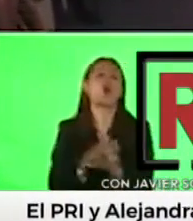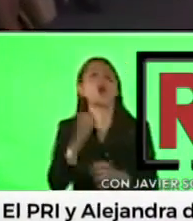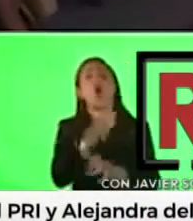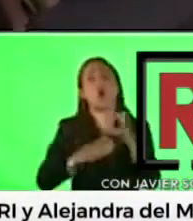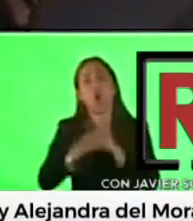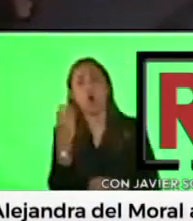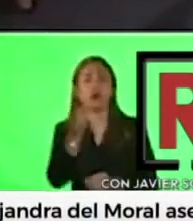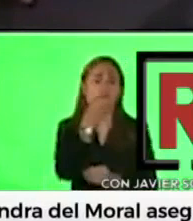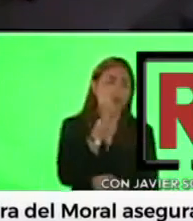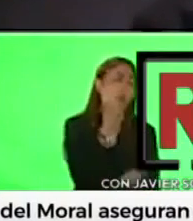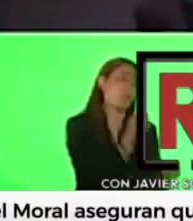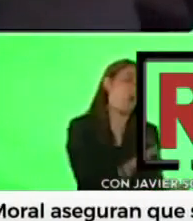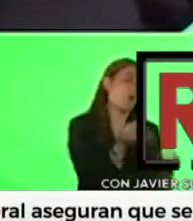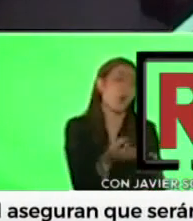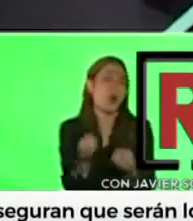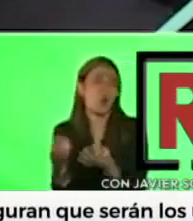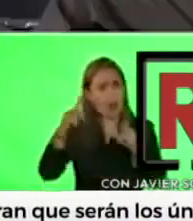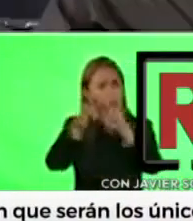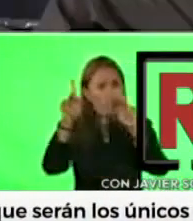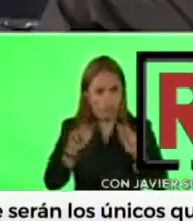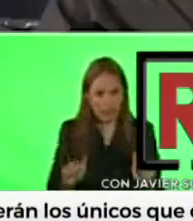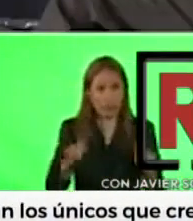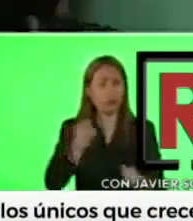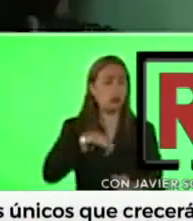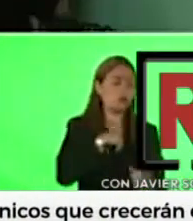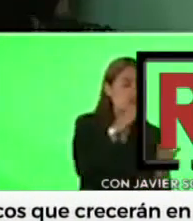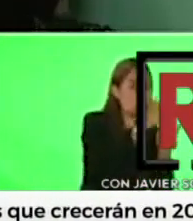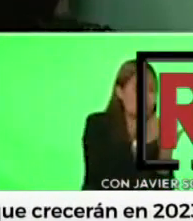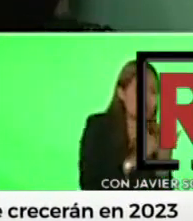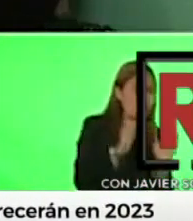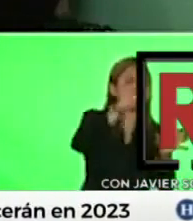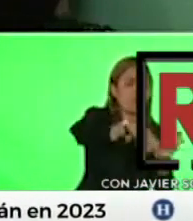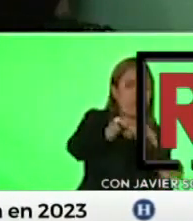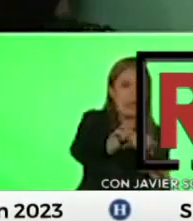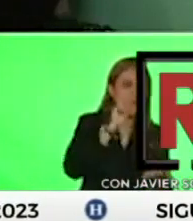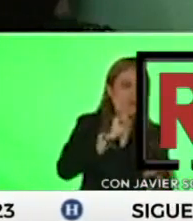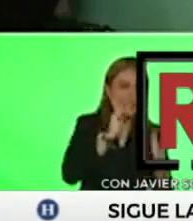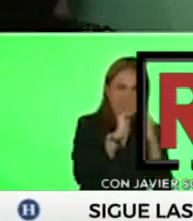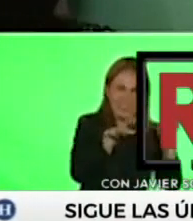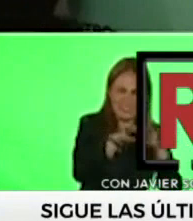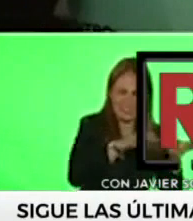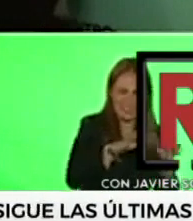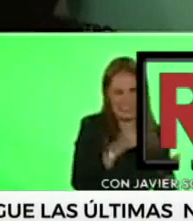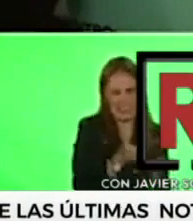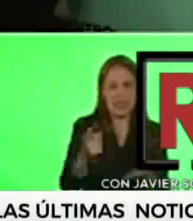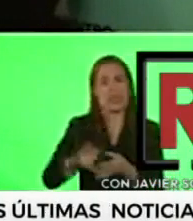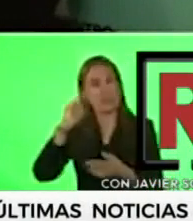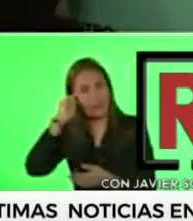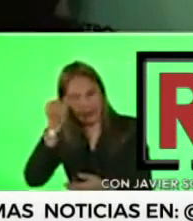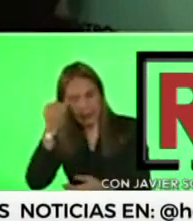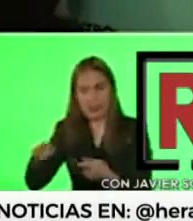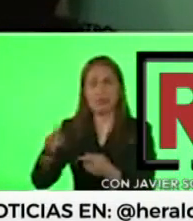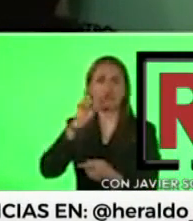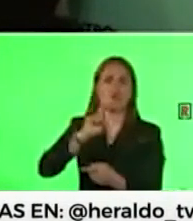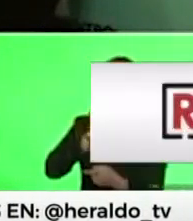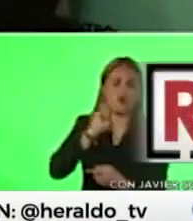Ahora, los retos son enormes, Javier. Sí, claro. Enormes porque estamos hablando hasta ahora, por lo menos toda la